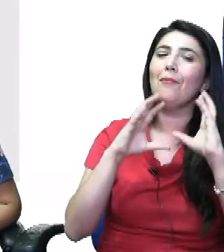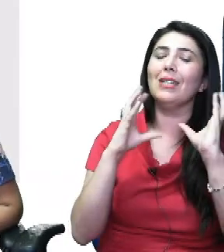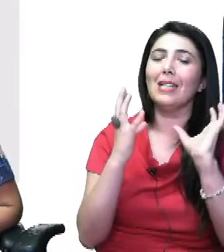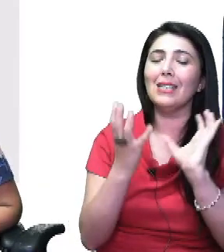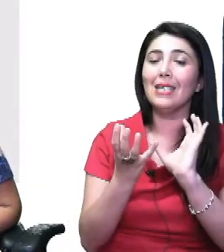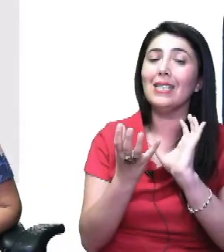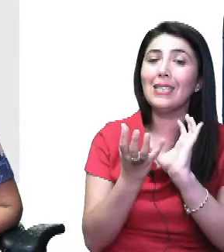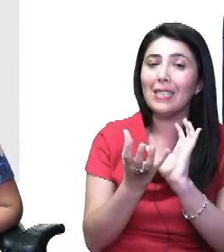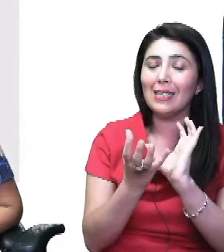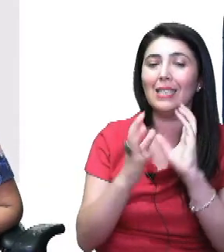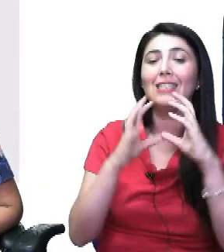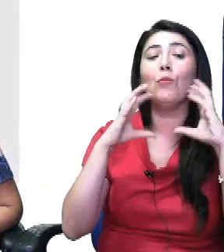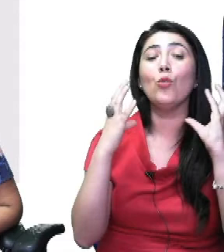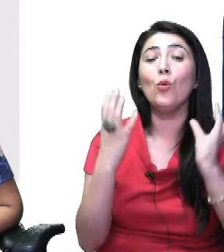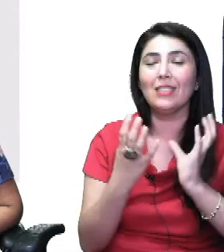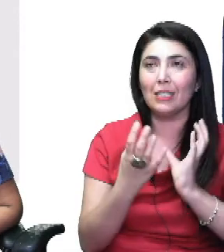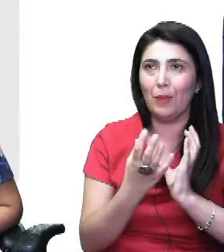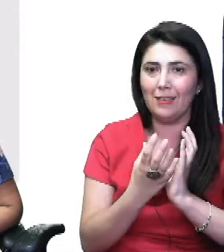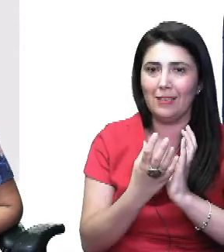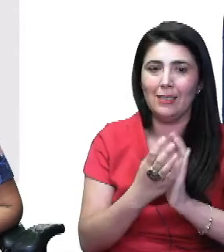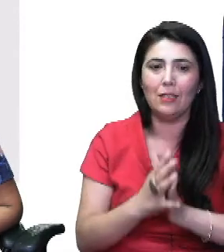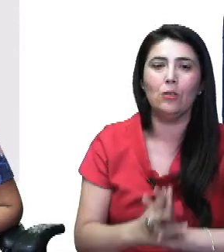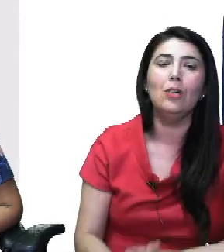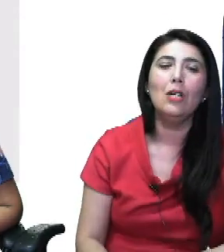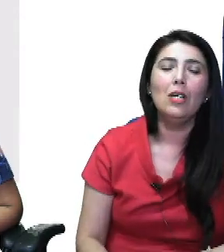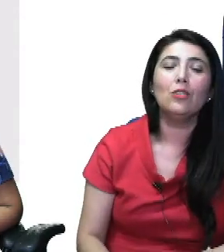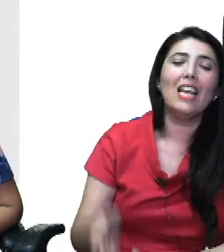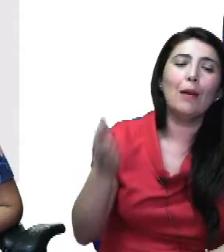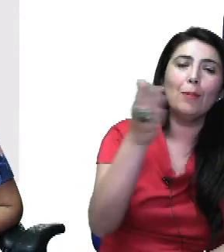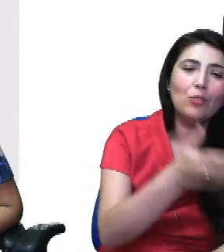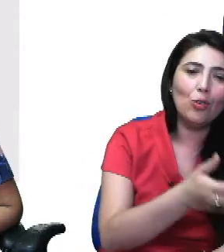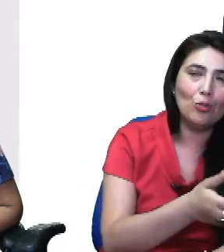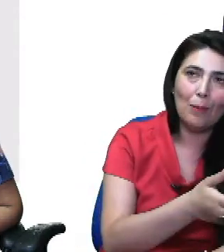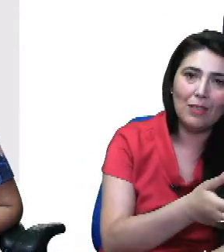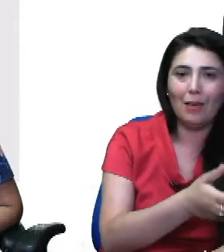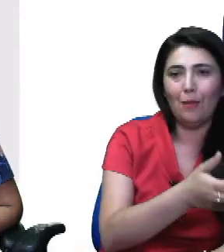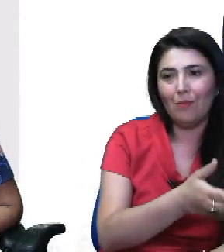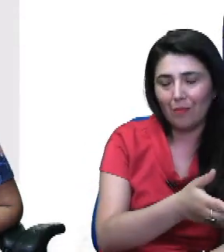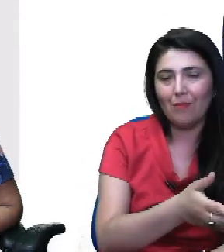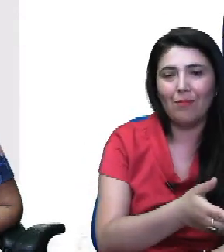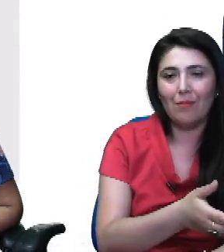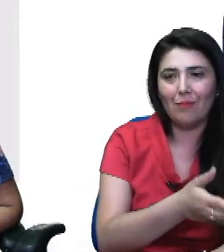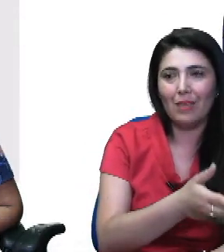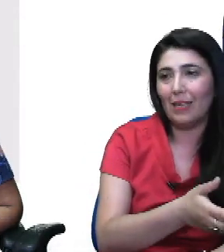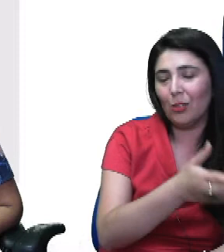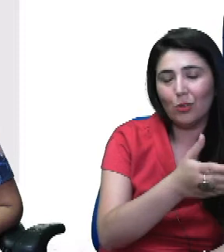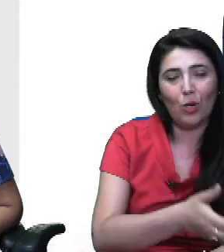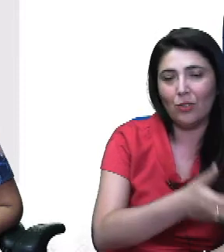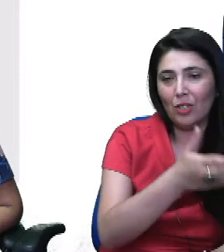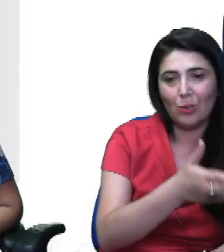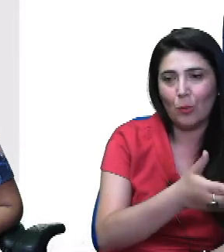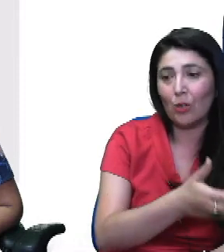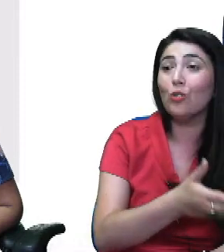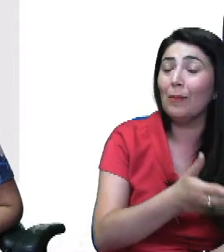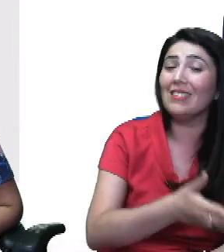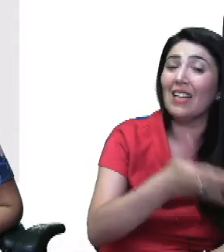sea bastante distinta, que se module esa experiencia, ¿cierto? Entonces, la preparación no solamente de haciendo